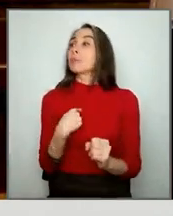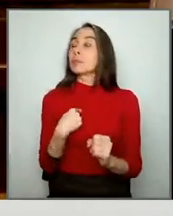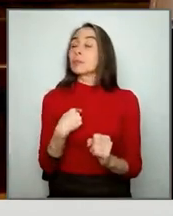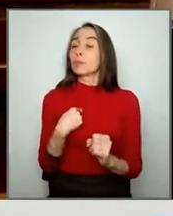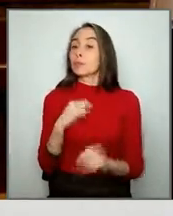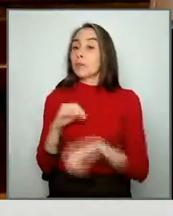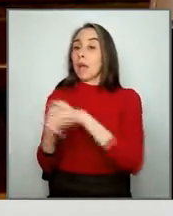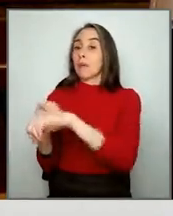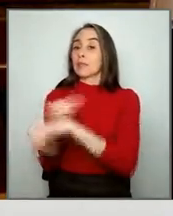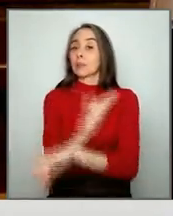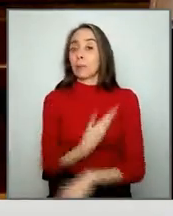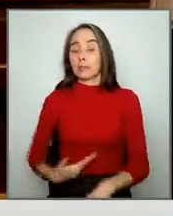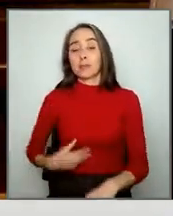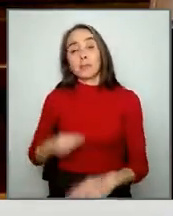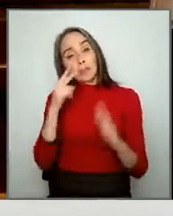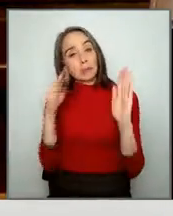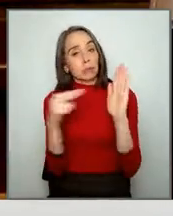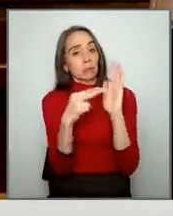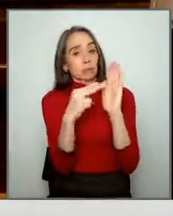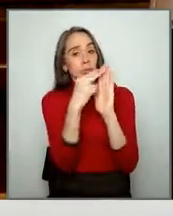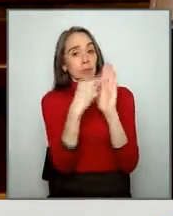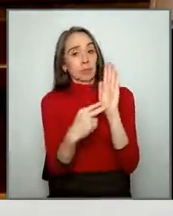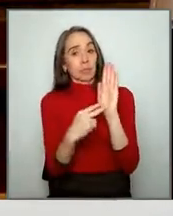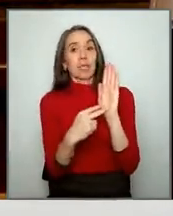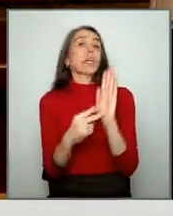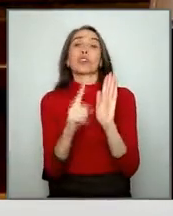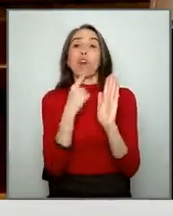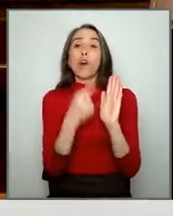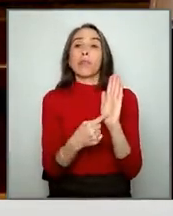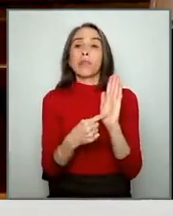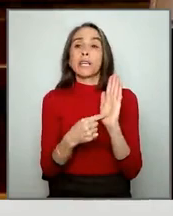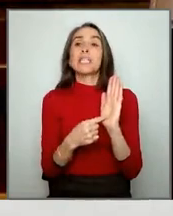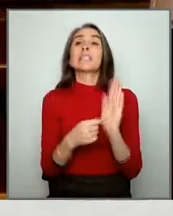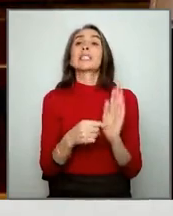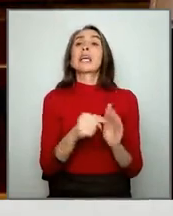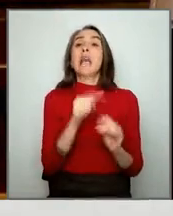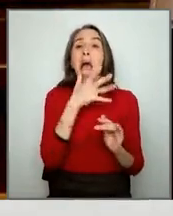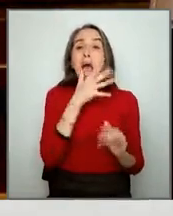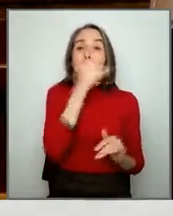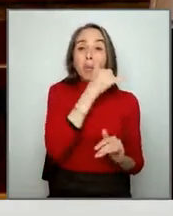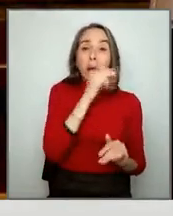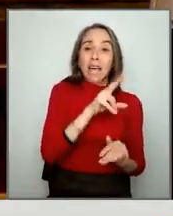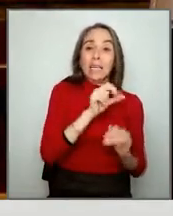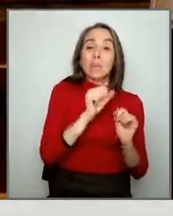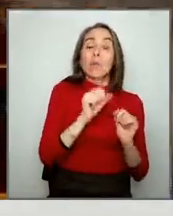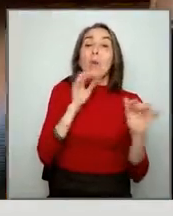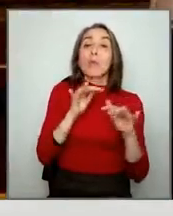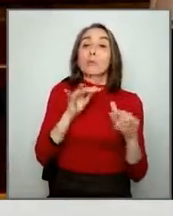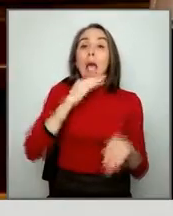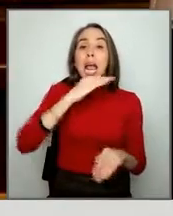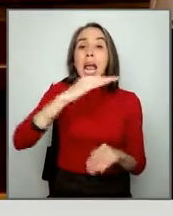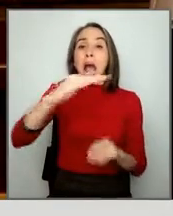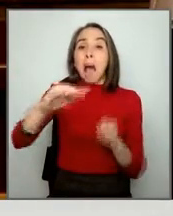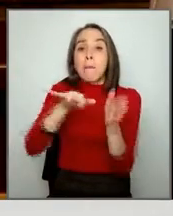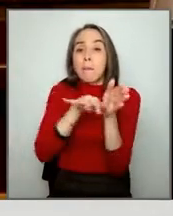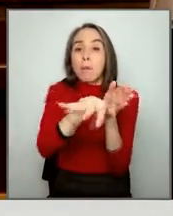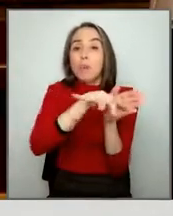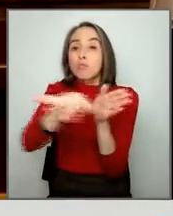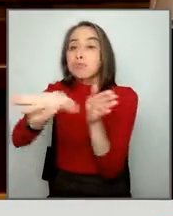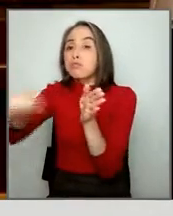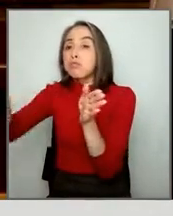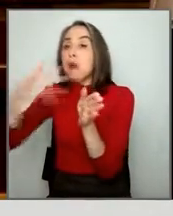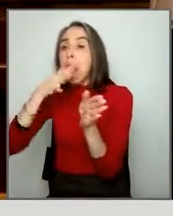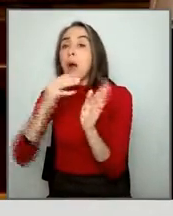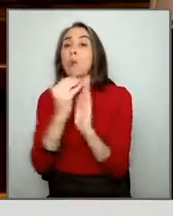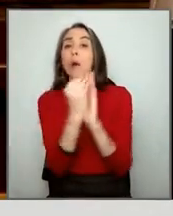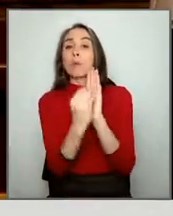es que dentro de estos destinos no se menciona el riesgo agrícola propiamente tal sin embargo de hecho las previsiones de destino solo se